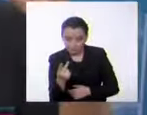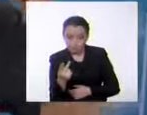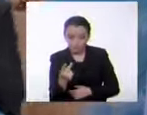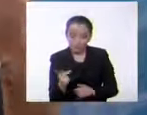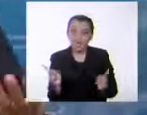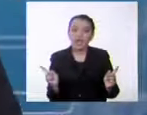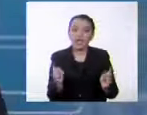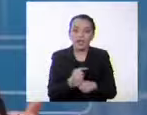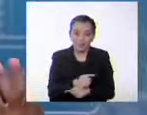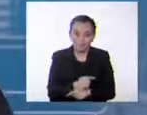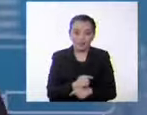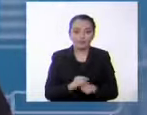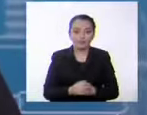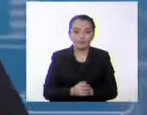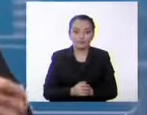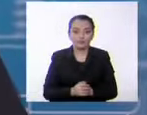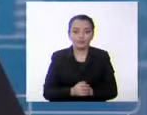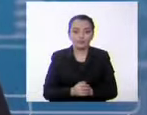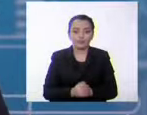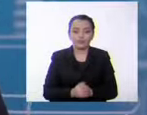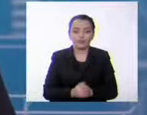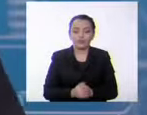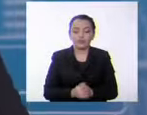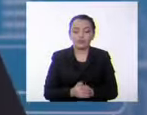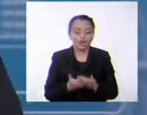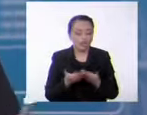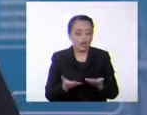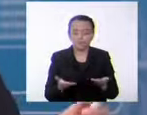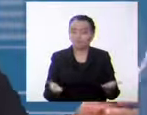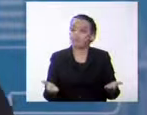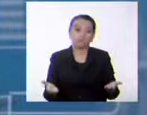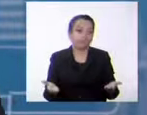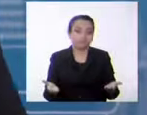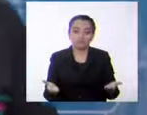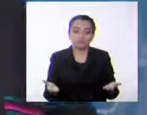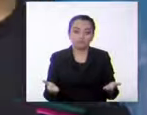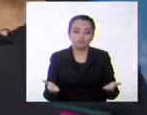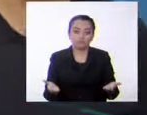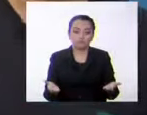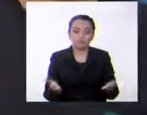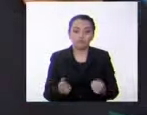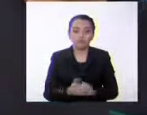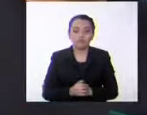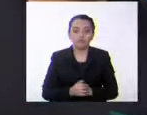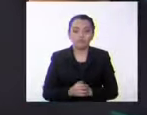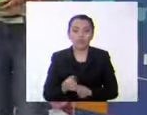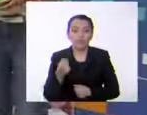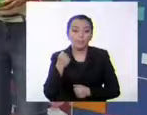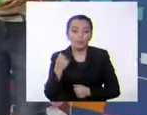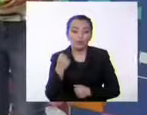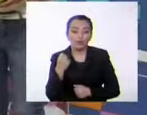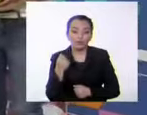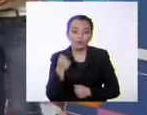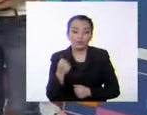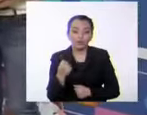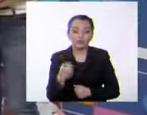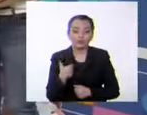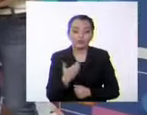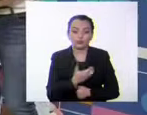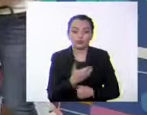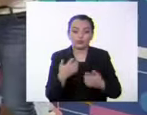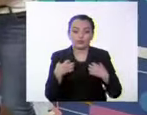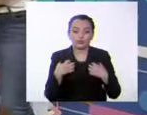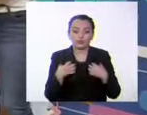es algo que no podemos tocar. Es inmaterial. Es inmaterial, pero tiene una gran importancia en nuestras vidas.